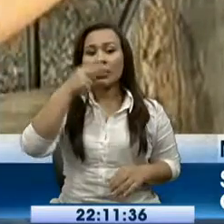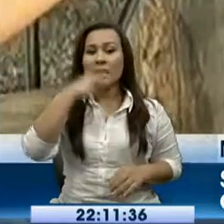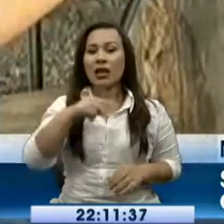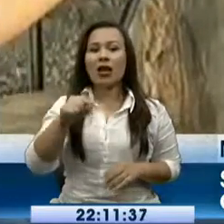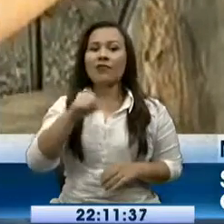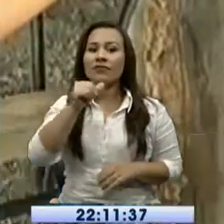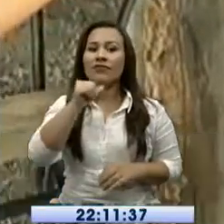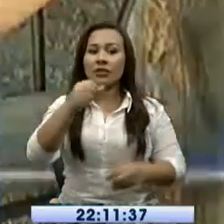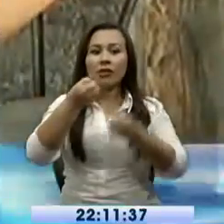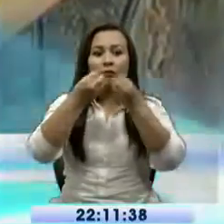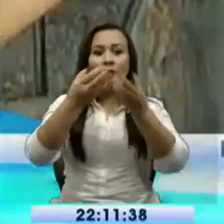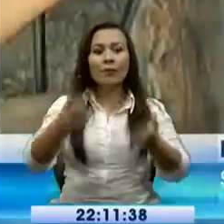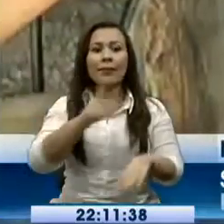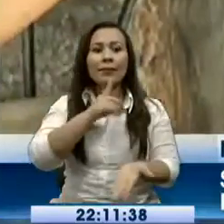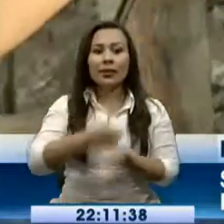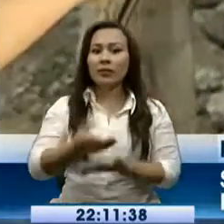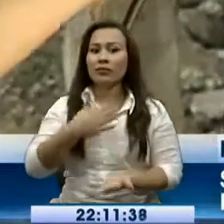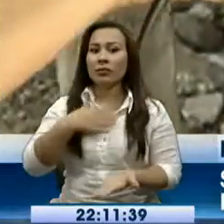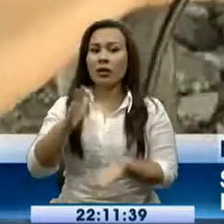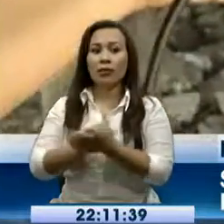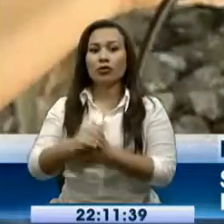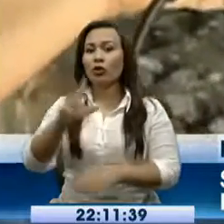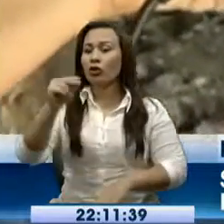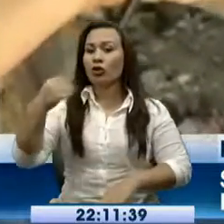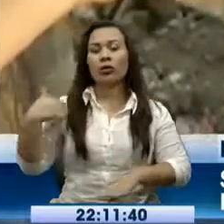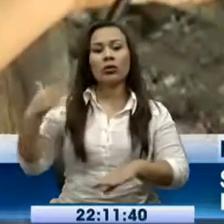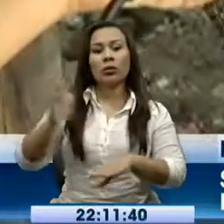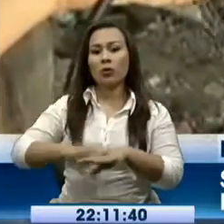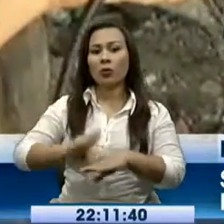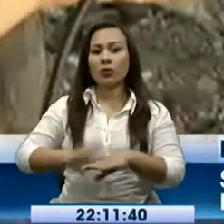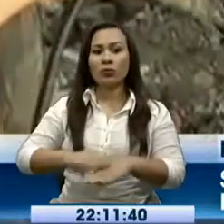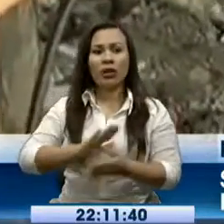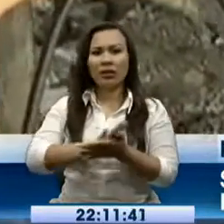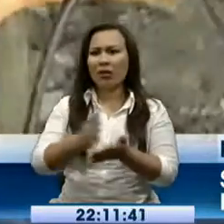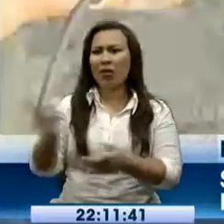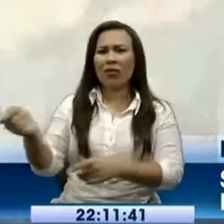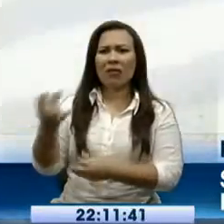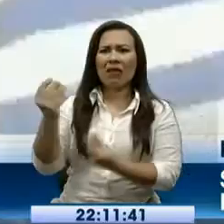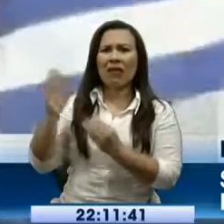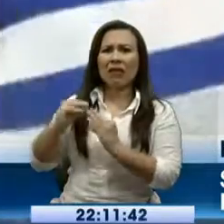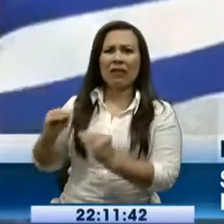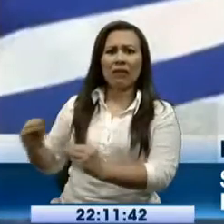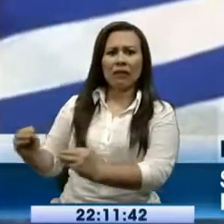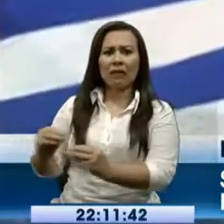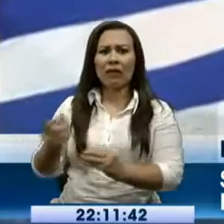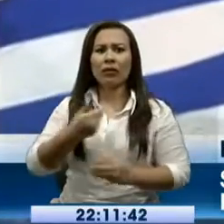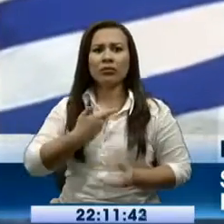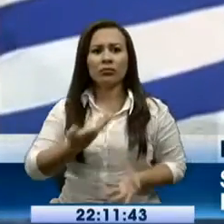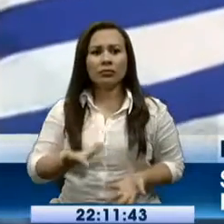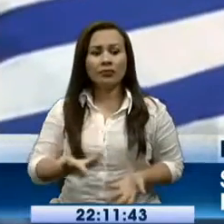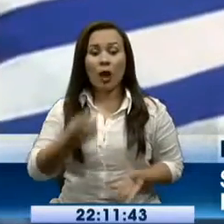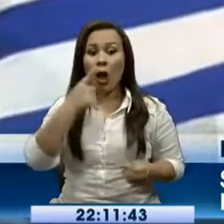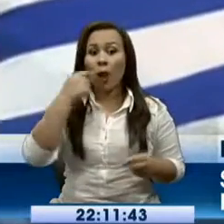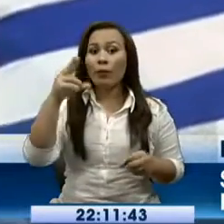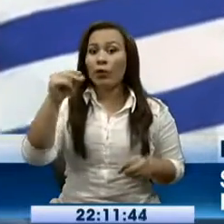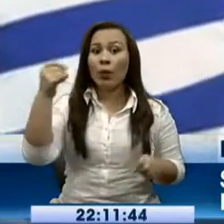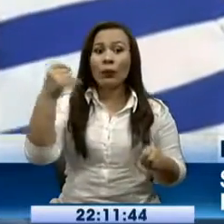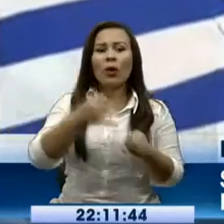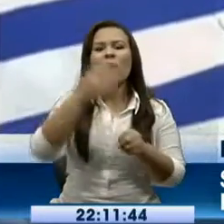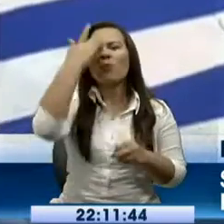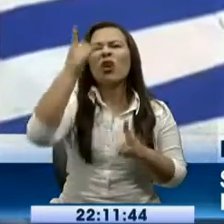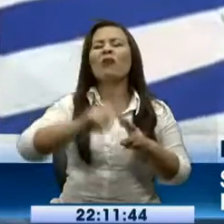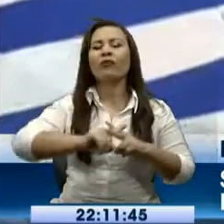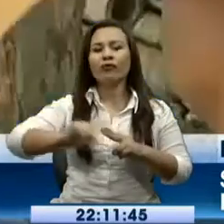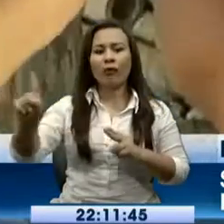verdad. Y mi esposo es inocente de todo lo que se le acusa. Entonces, si él no había abusado de ella porque él se ha